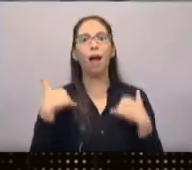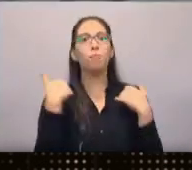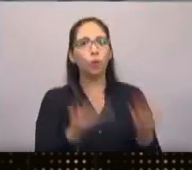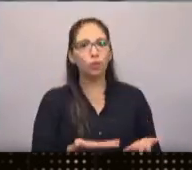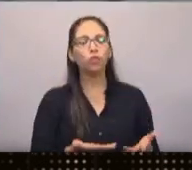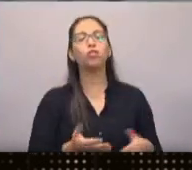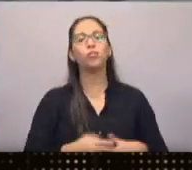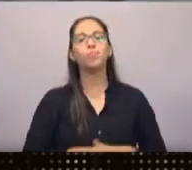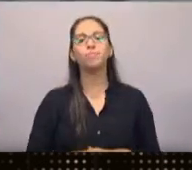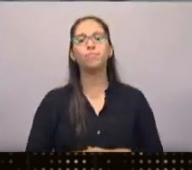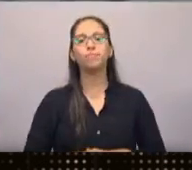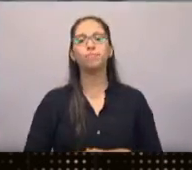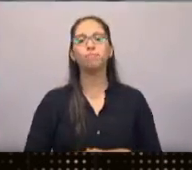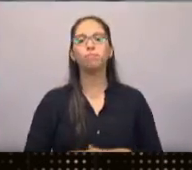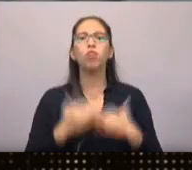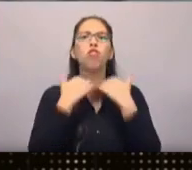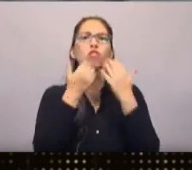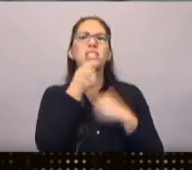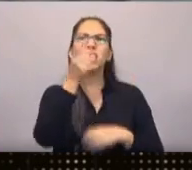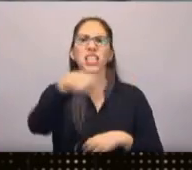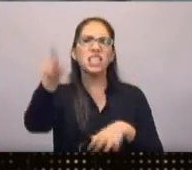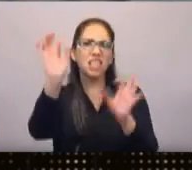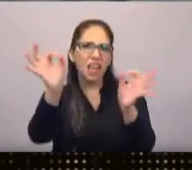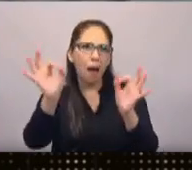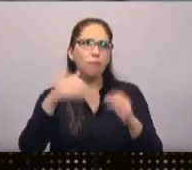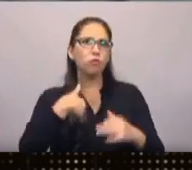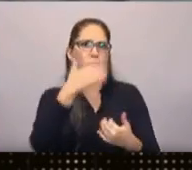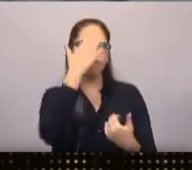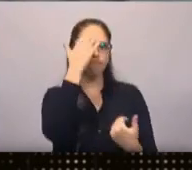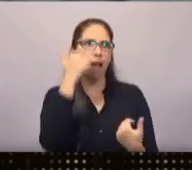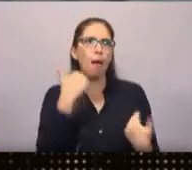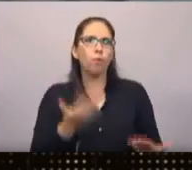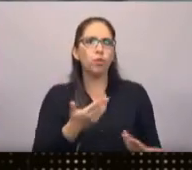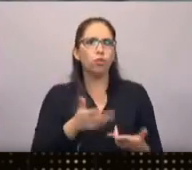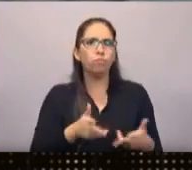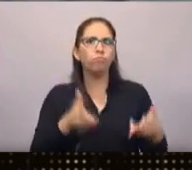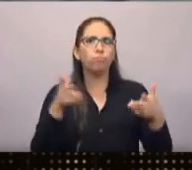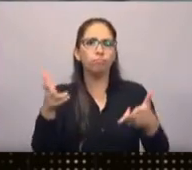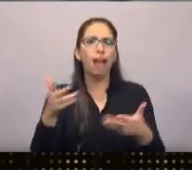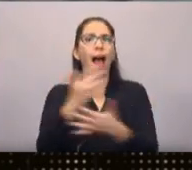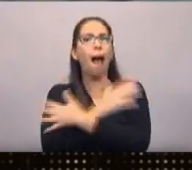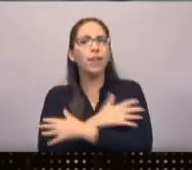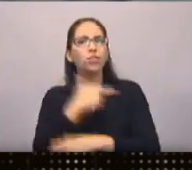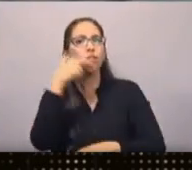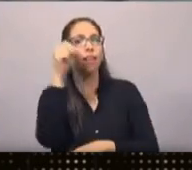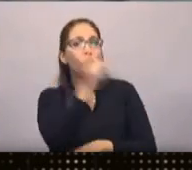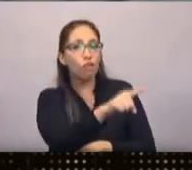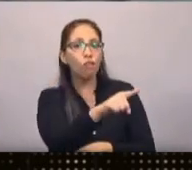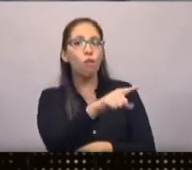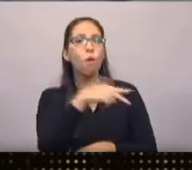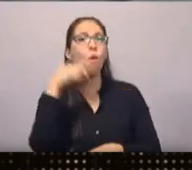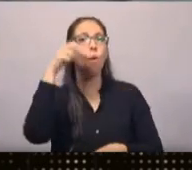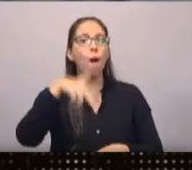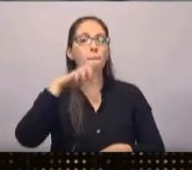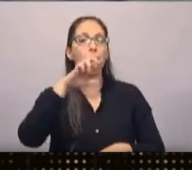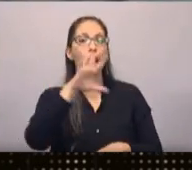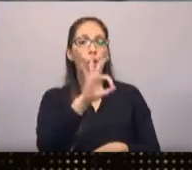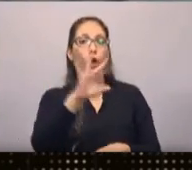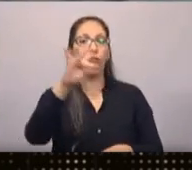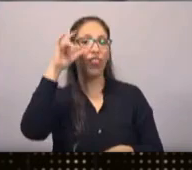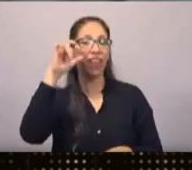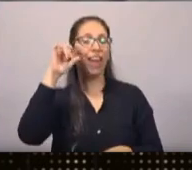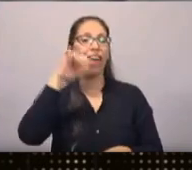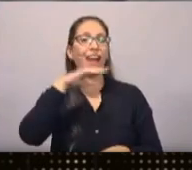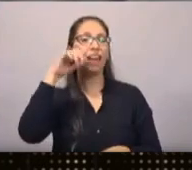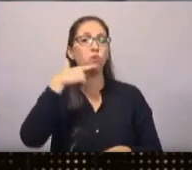aprovecho no sé si es público pero para mandarle un gran abrazo a tu hijo a Juan Pablo de Jesús